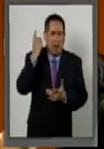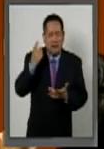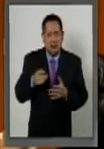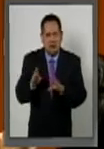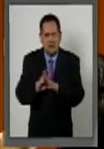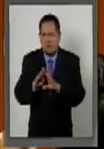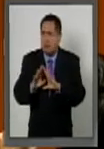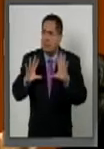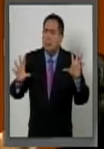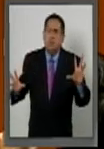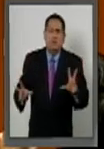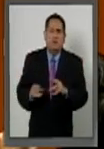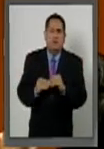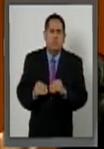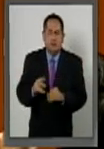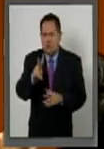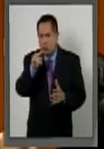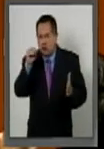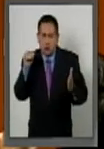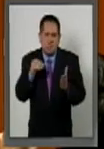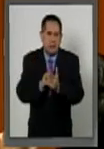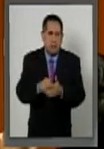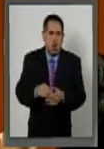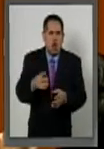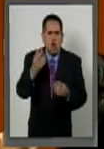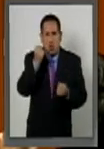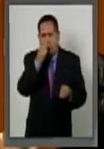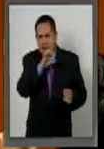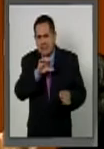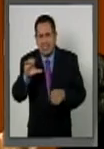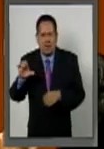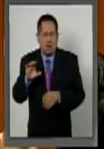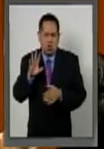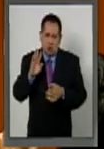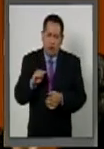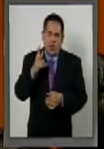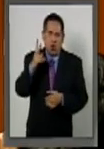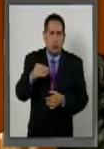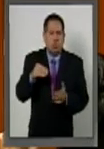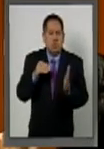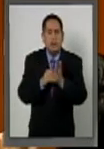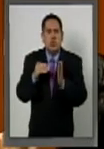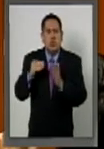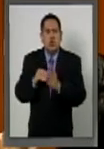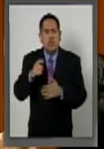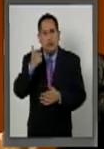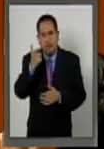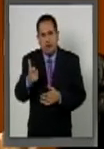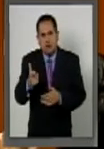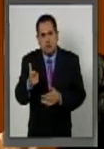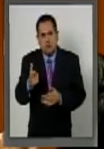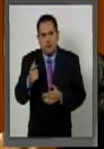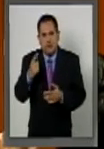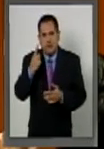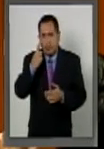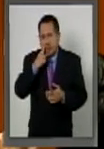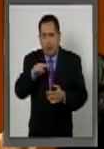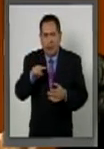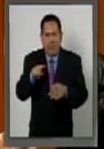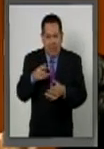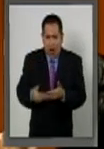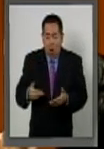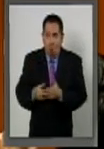un total de 2.992 millones de pesos al